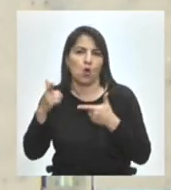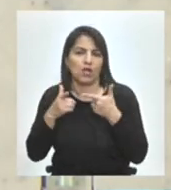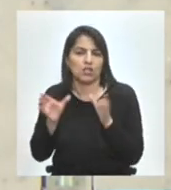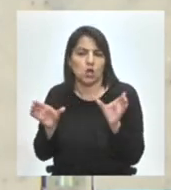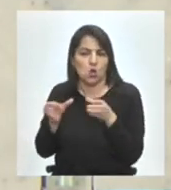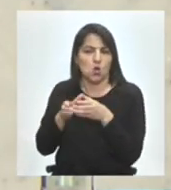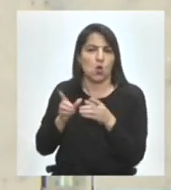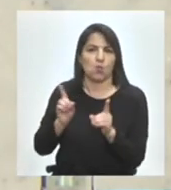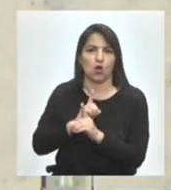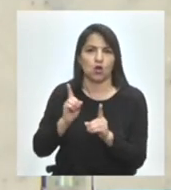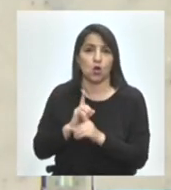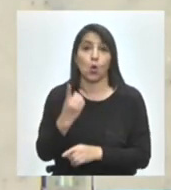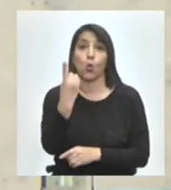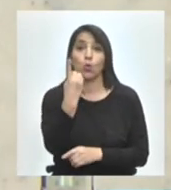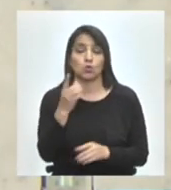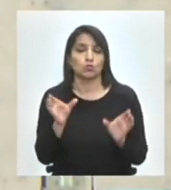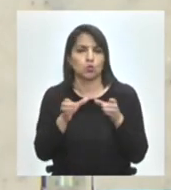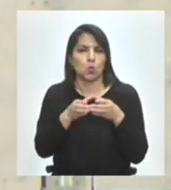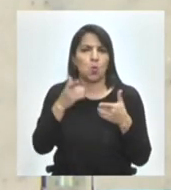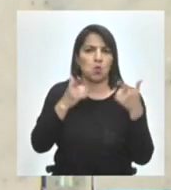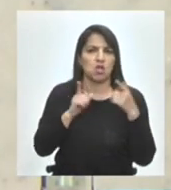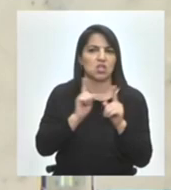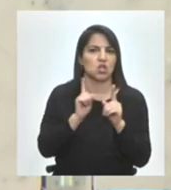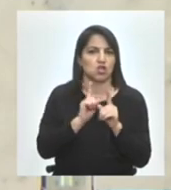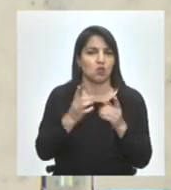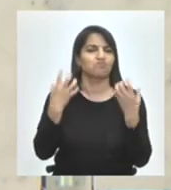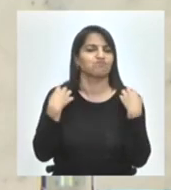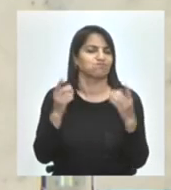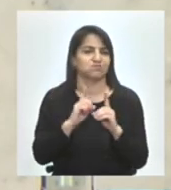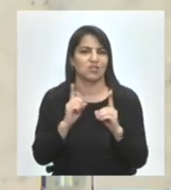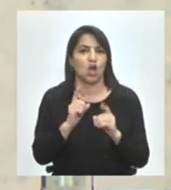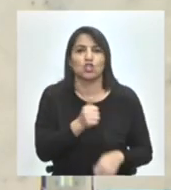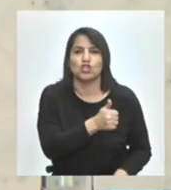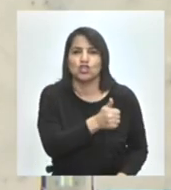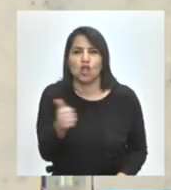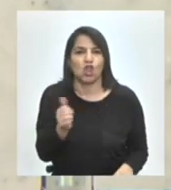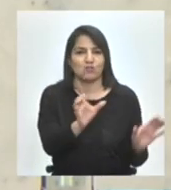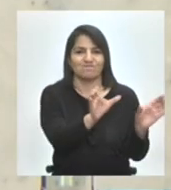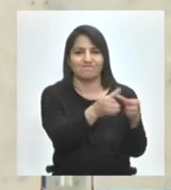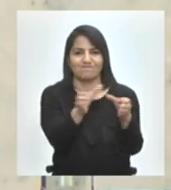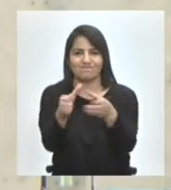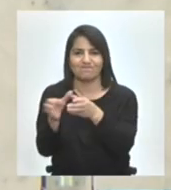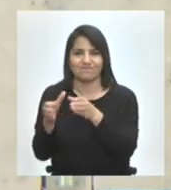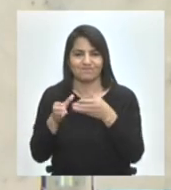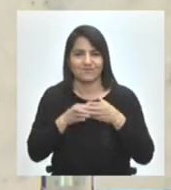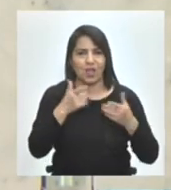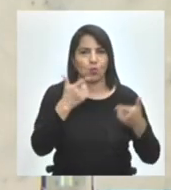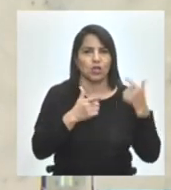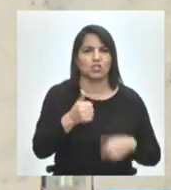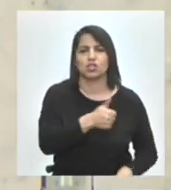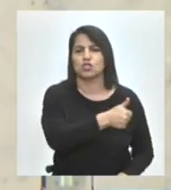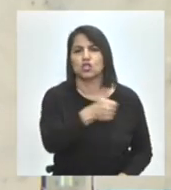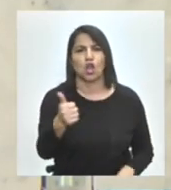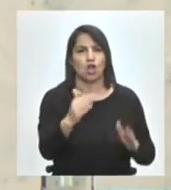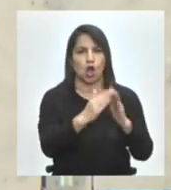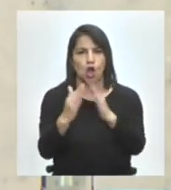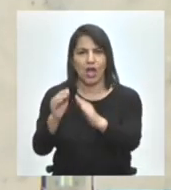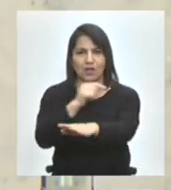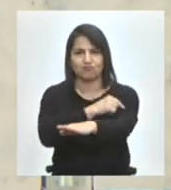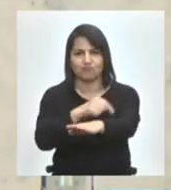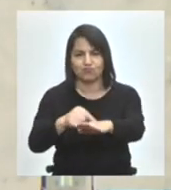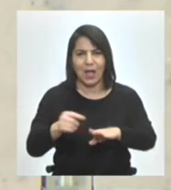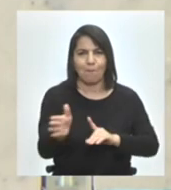coalición, ni de un solo sector político. En todas las bancadas, así como en todos los hogares de nuestra patria,